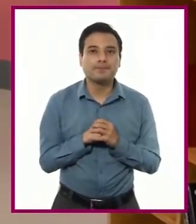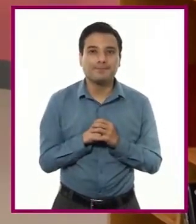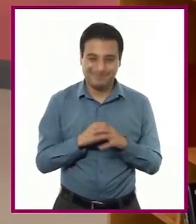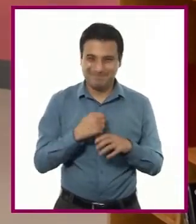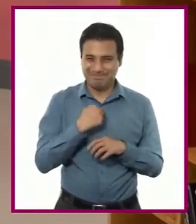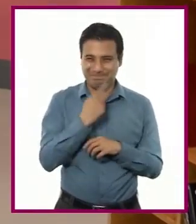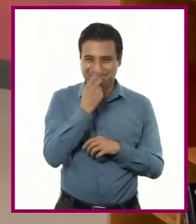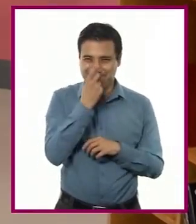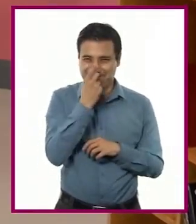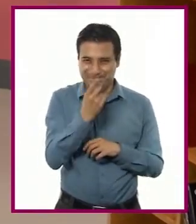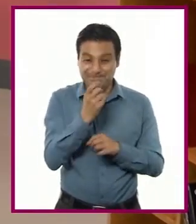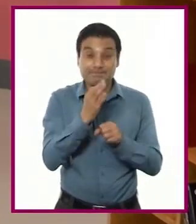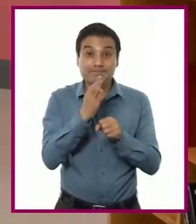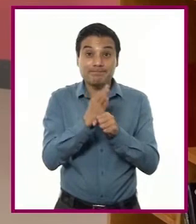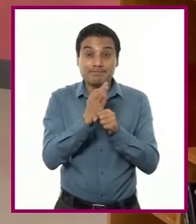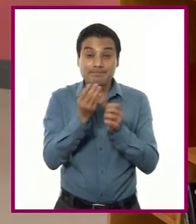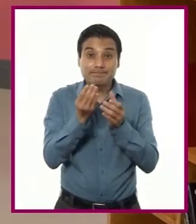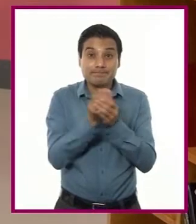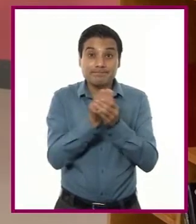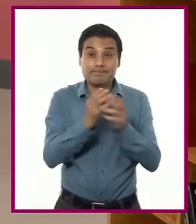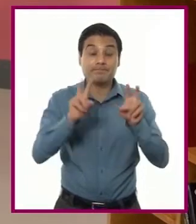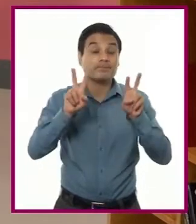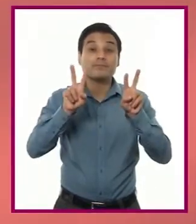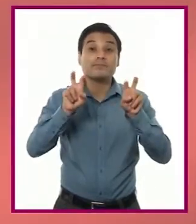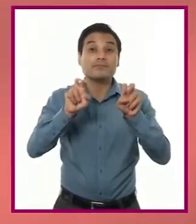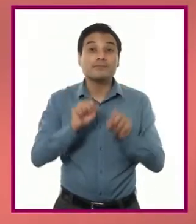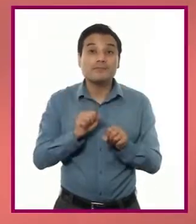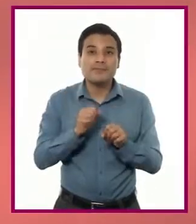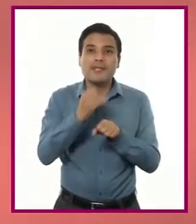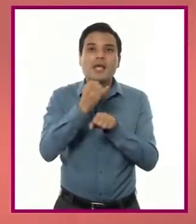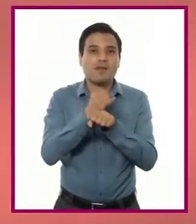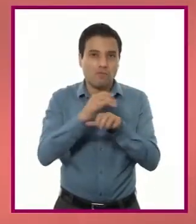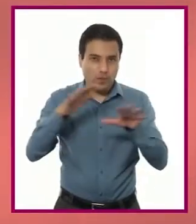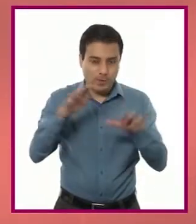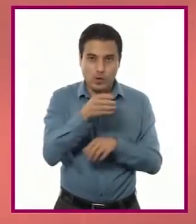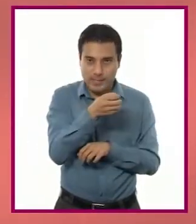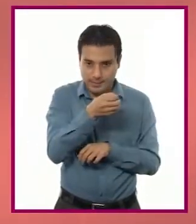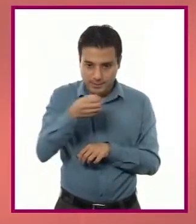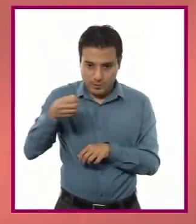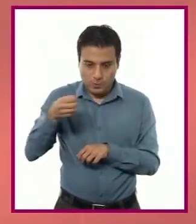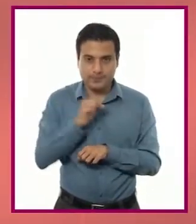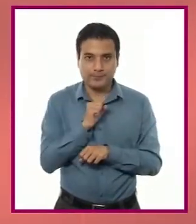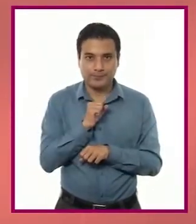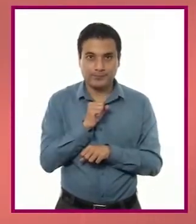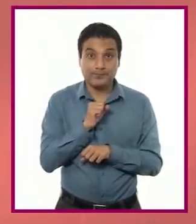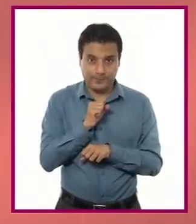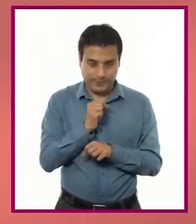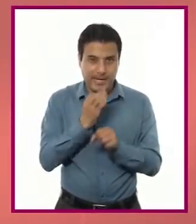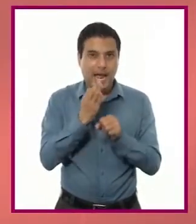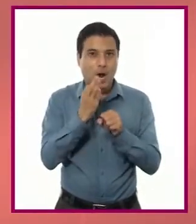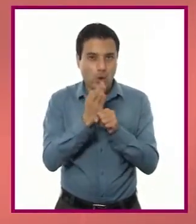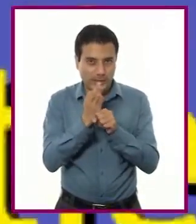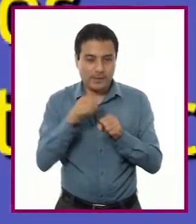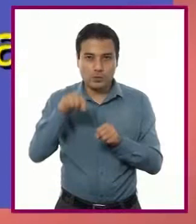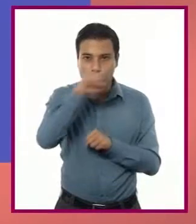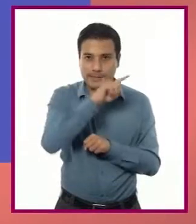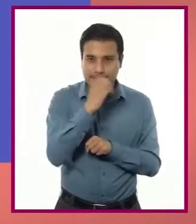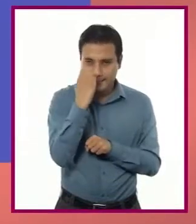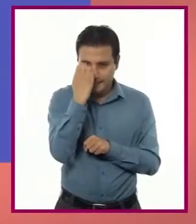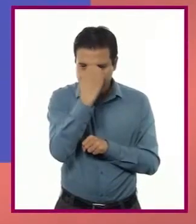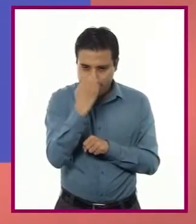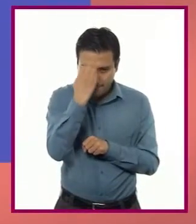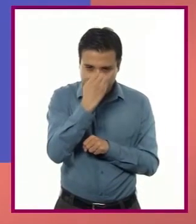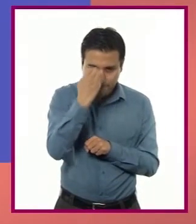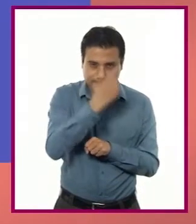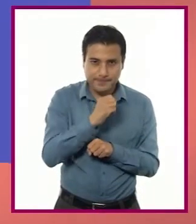mencioné, esta sesión lleva por título Informes organizados y es porque revisaremos información para elaborar informes